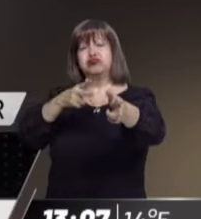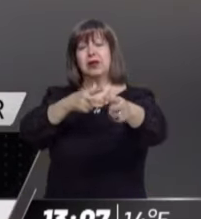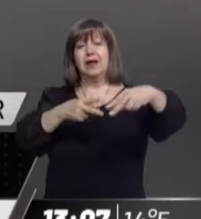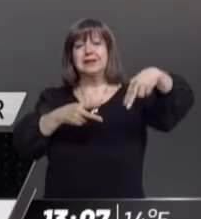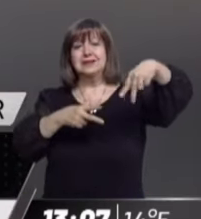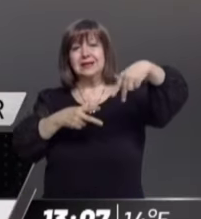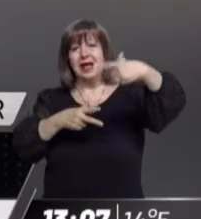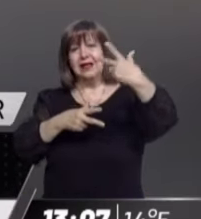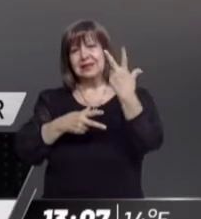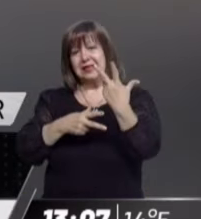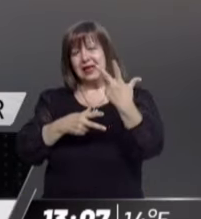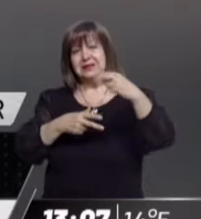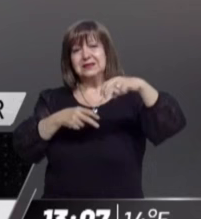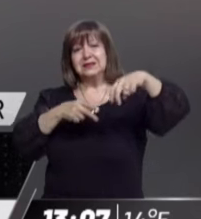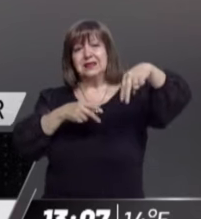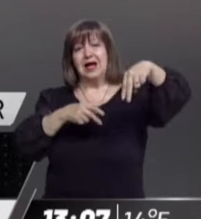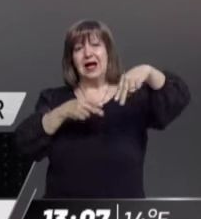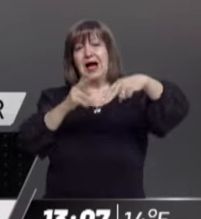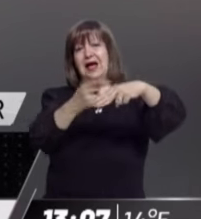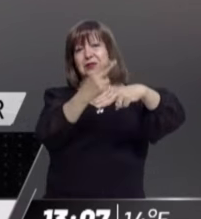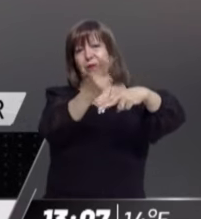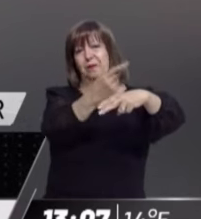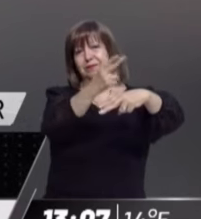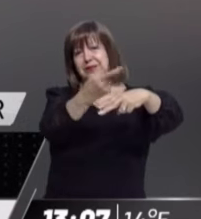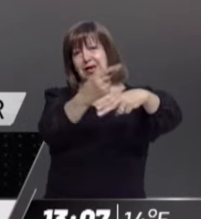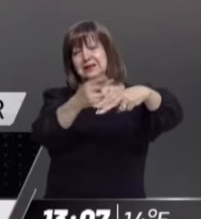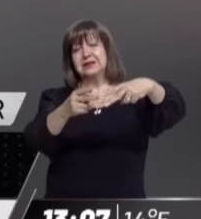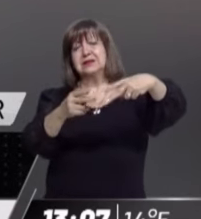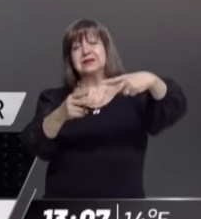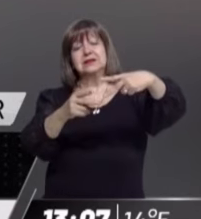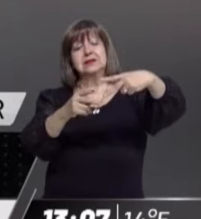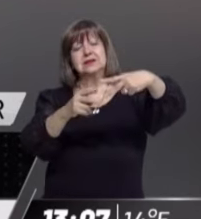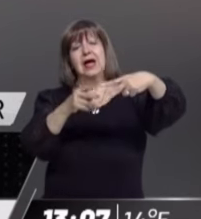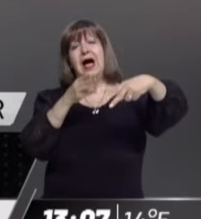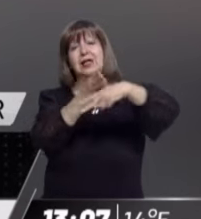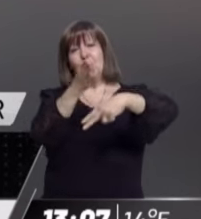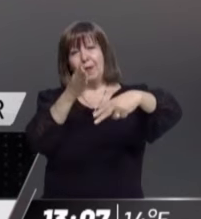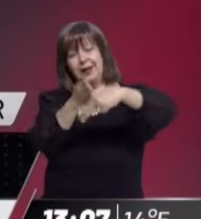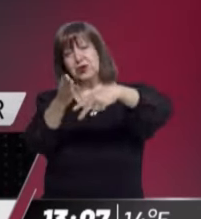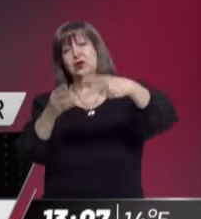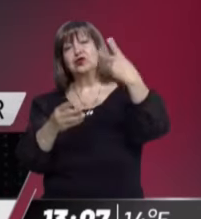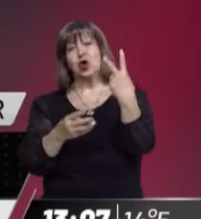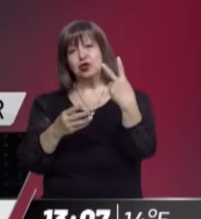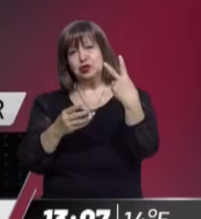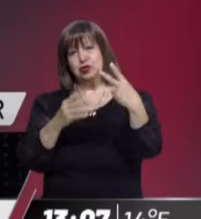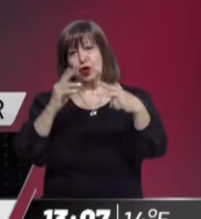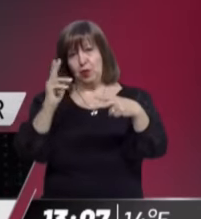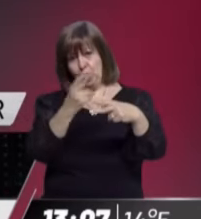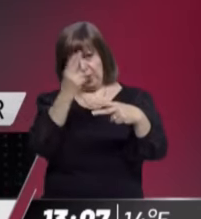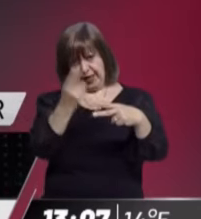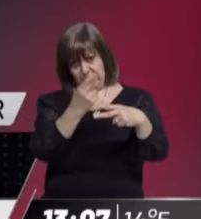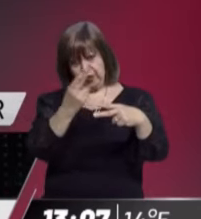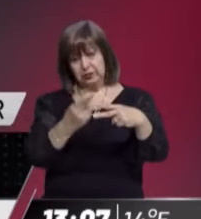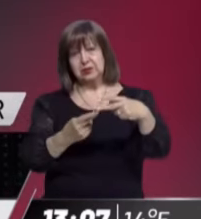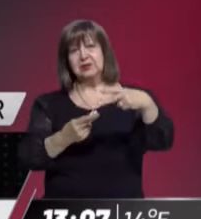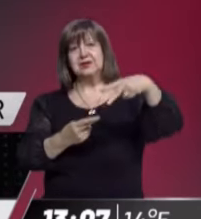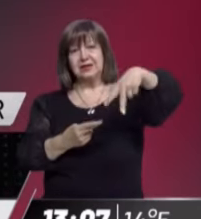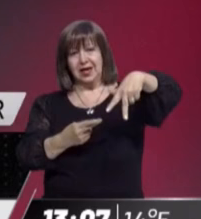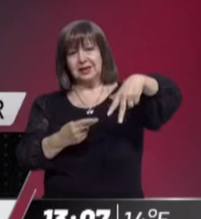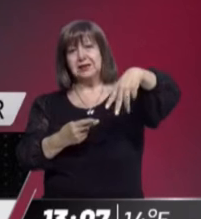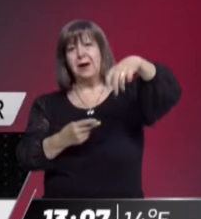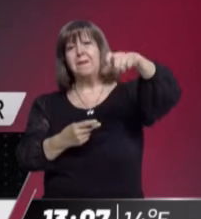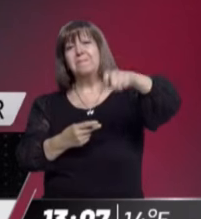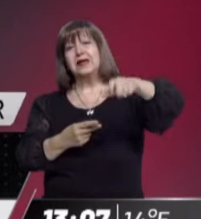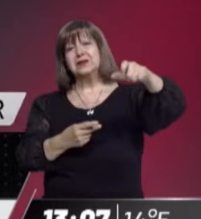tres personas dos de las cuales fallecieron en este accidente de tránsito el conductor alcoholizado que el viernes a la noche